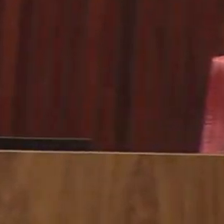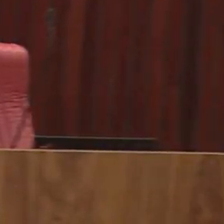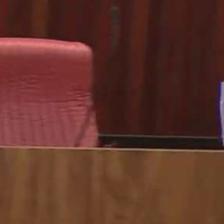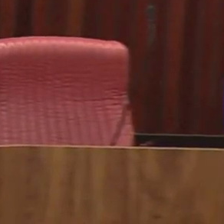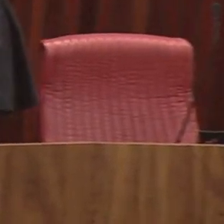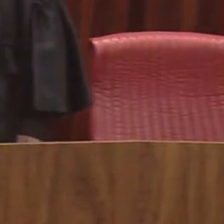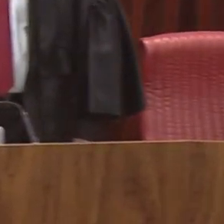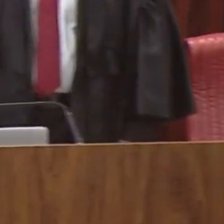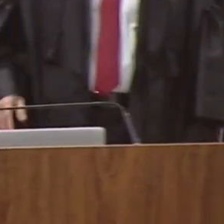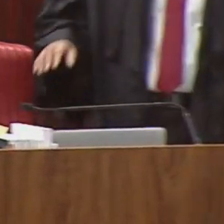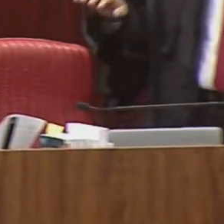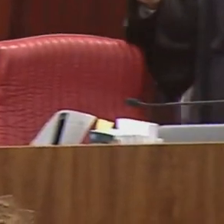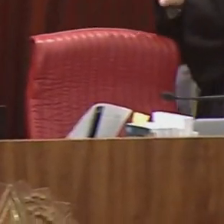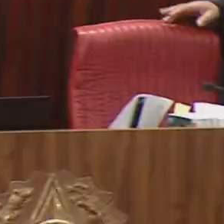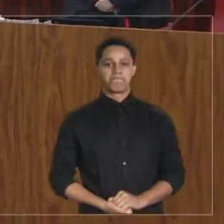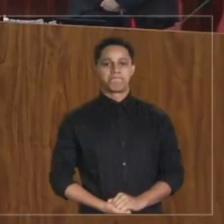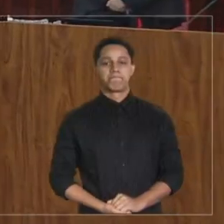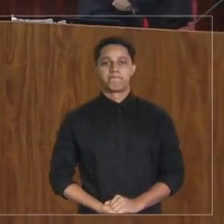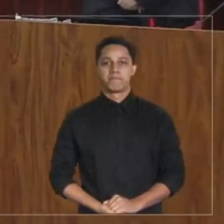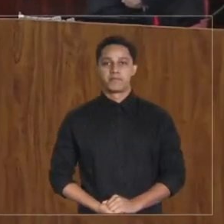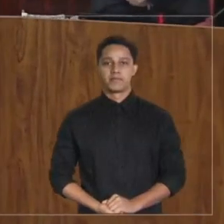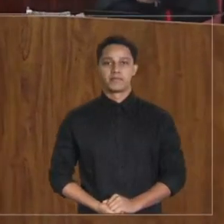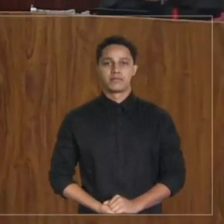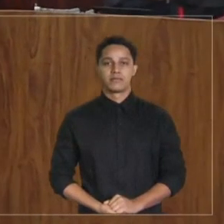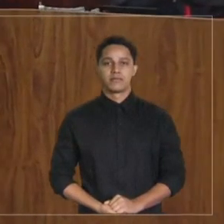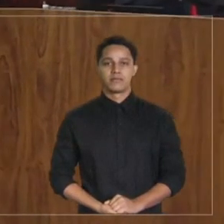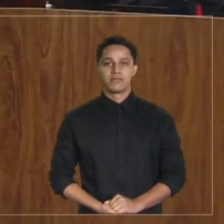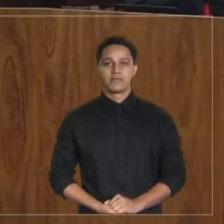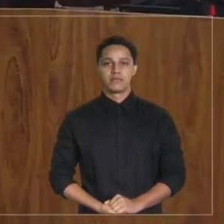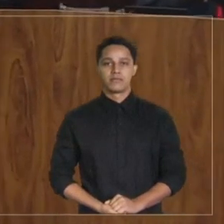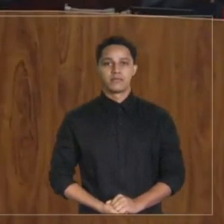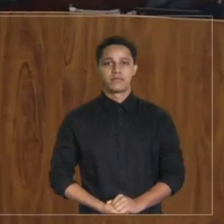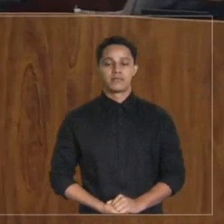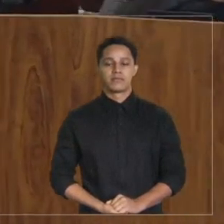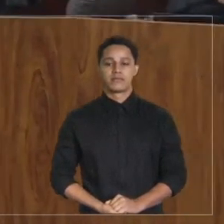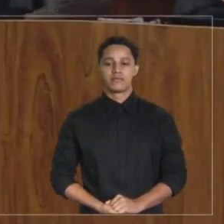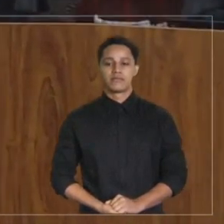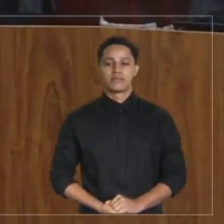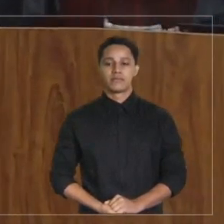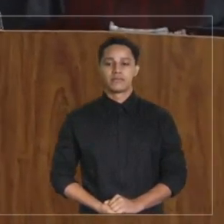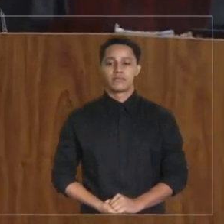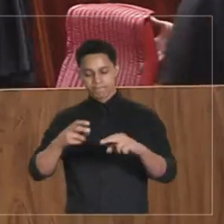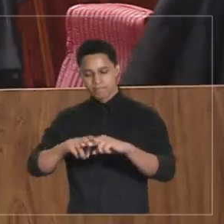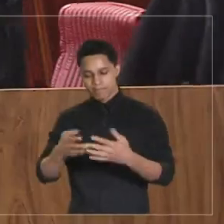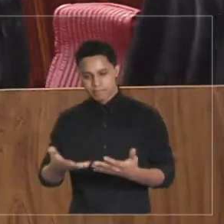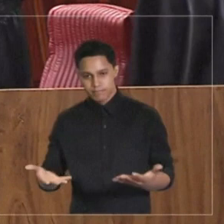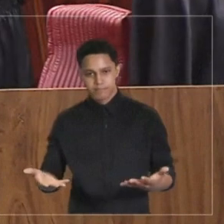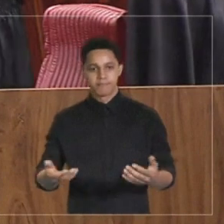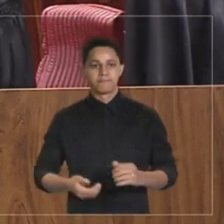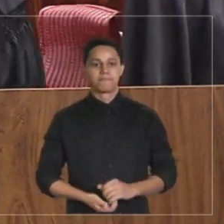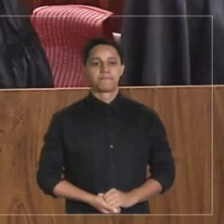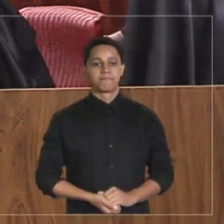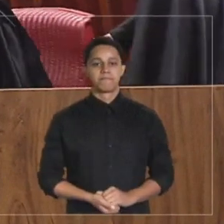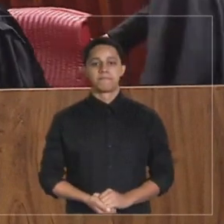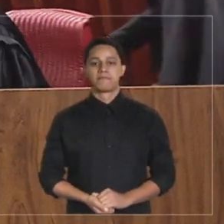La Corte Electoral brasileña alcanzó el viernes la mayoría necesaria para condenar al expresidente Jair Bolsonaro por abuso de